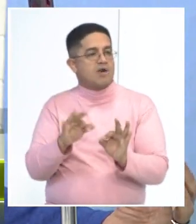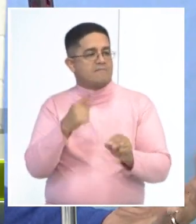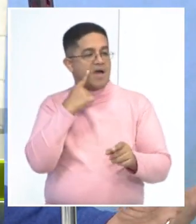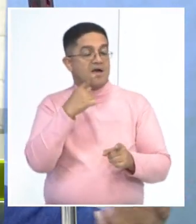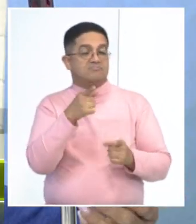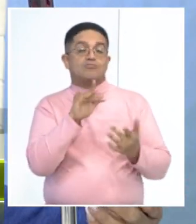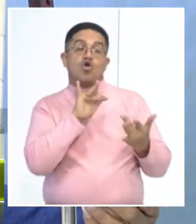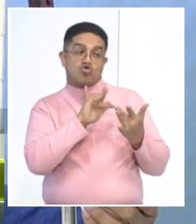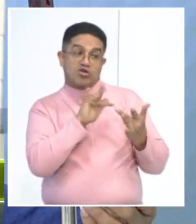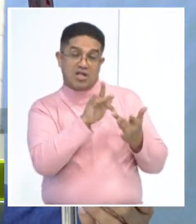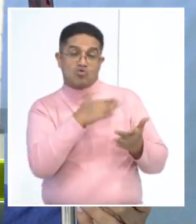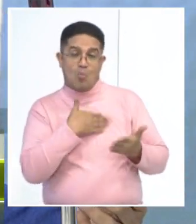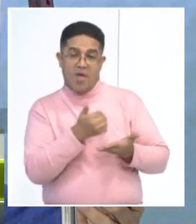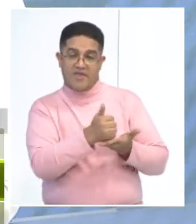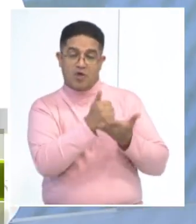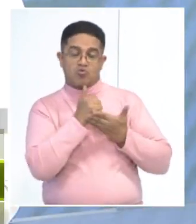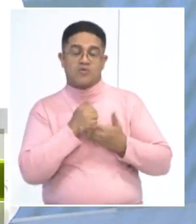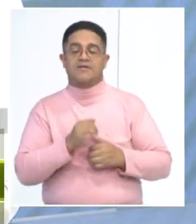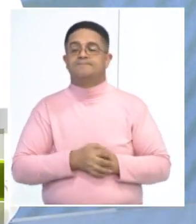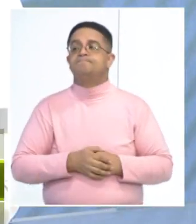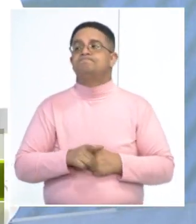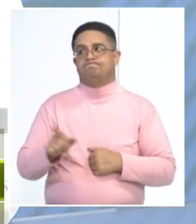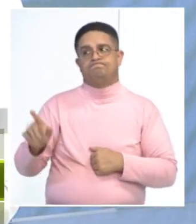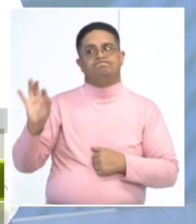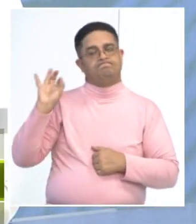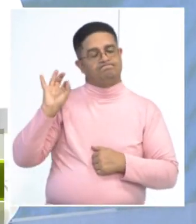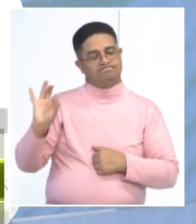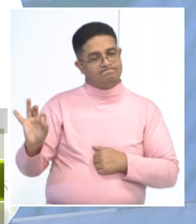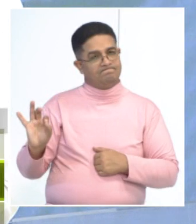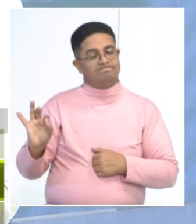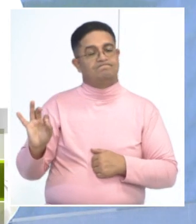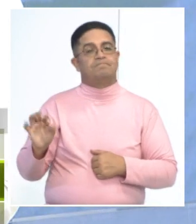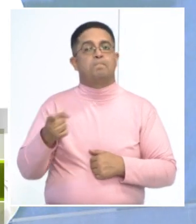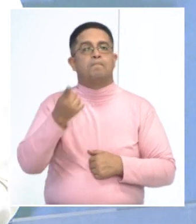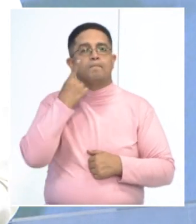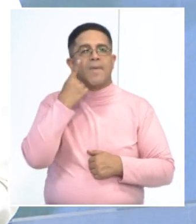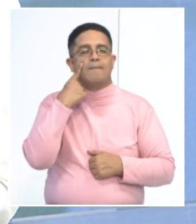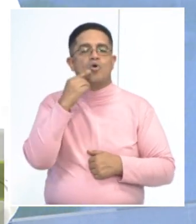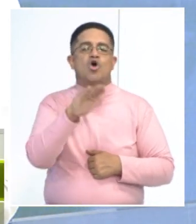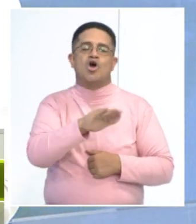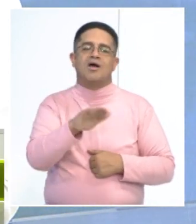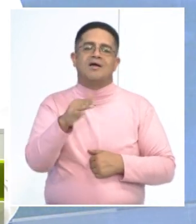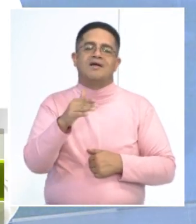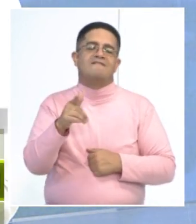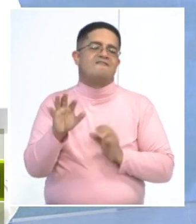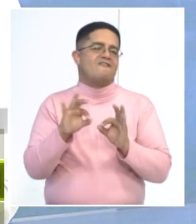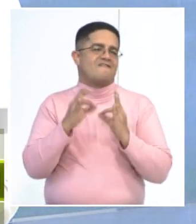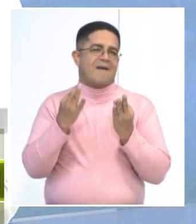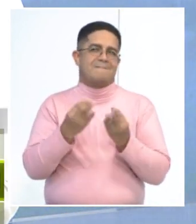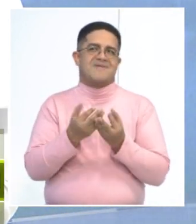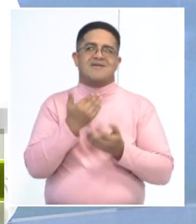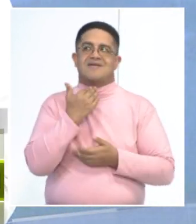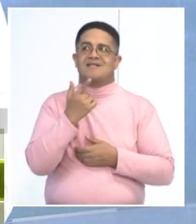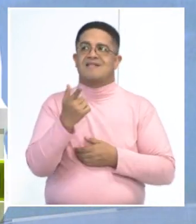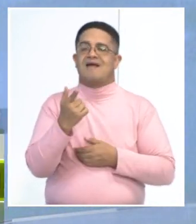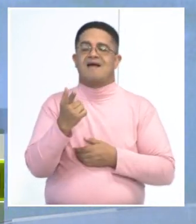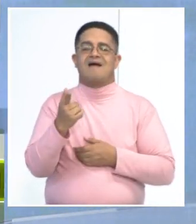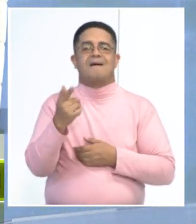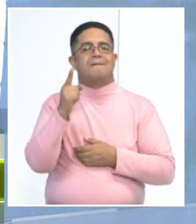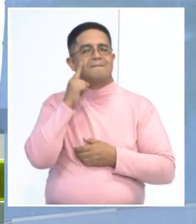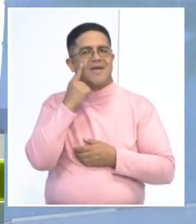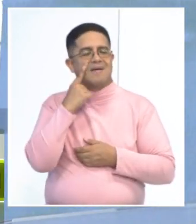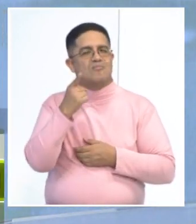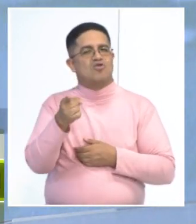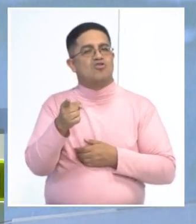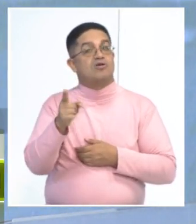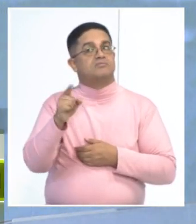redes pueden ayudarte. Claro. Normalmente siempre cuando vemos a personas cercanas en algún tipo de situación, le decimos, tienes